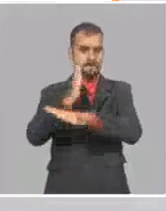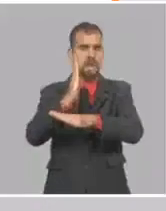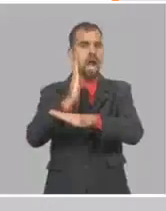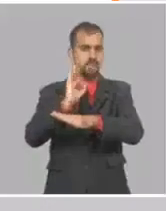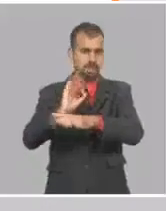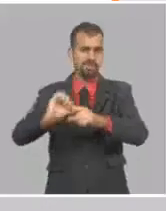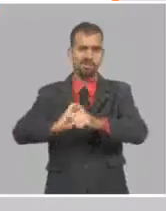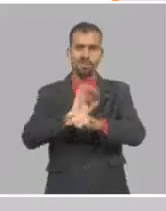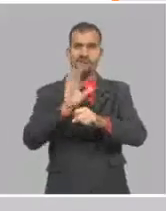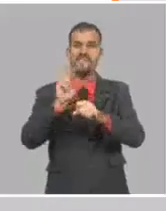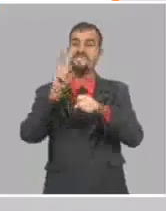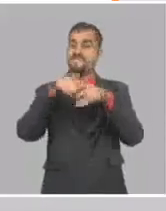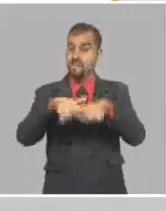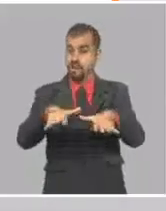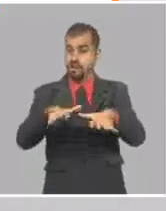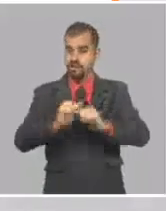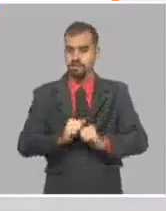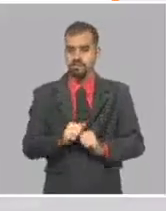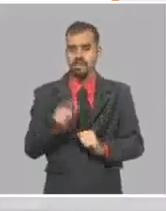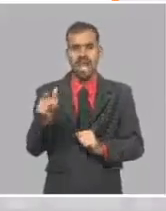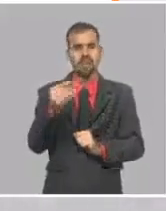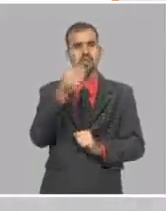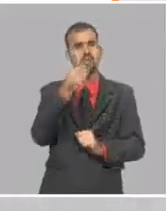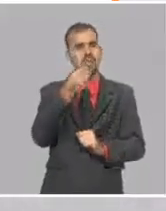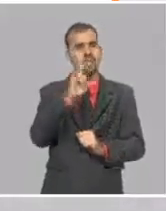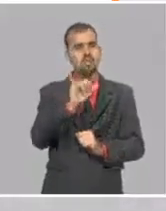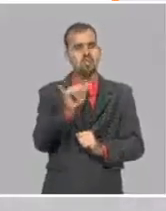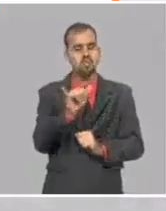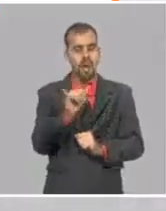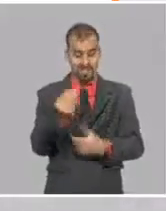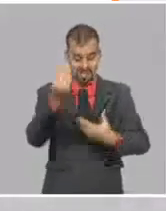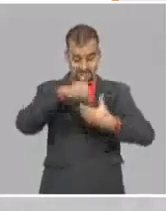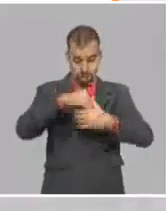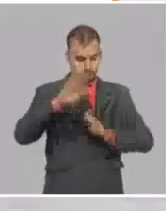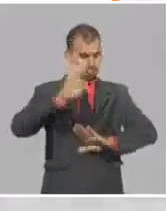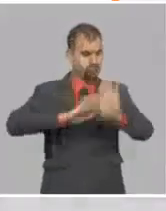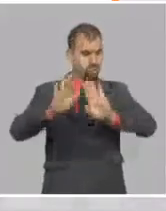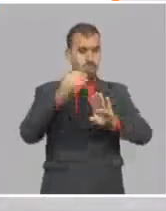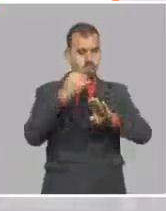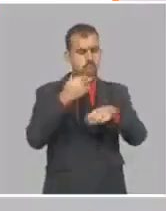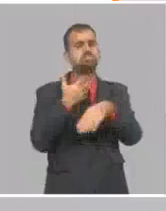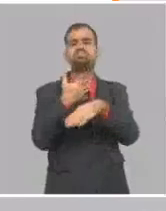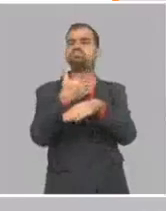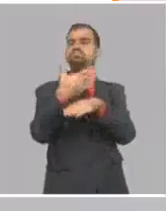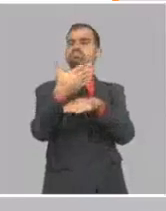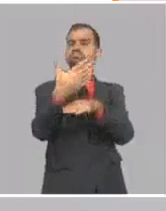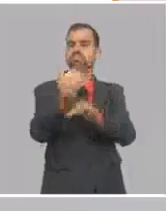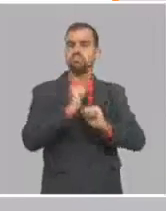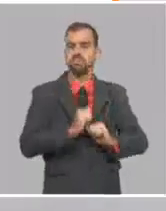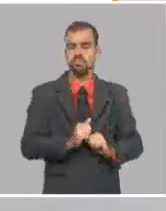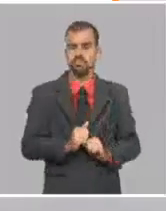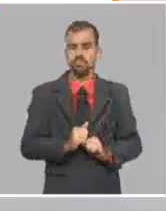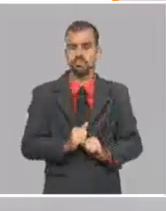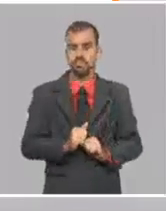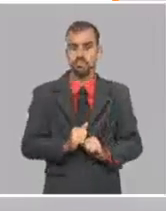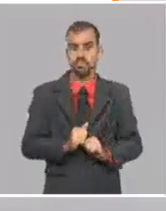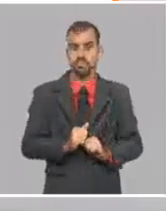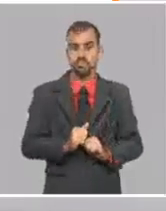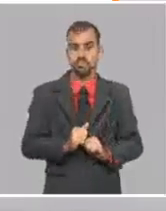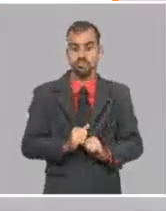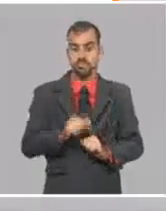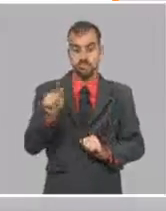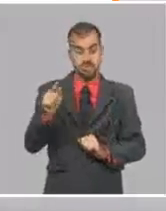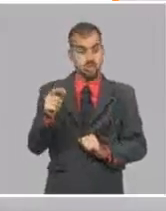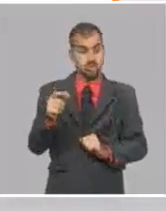en segundo lugar que logra inducir una memoria inmune importante que la intensidad de la respuesta es tal